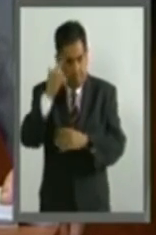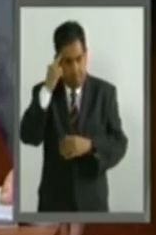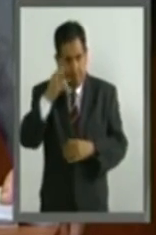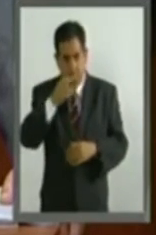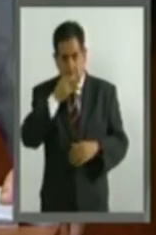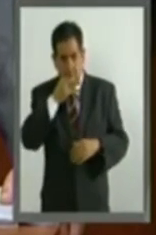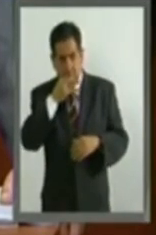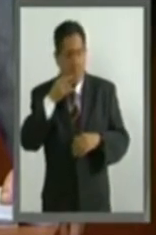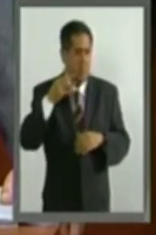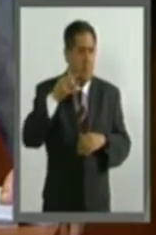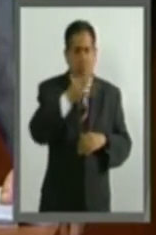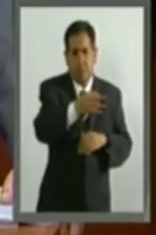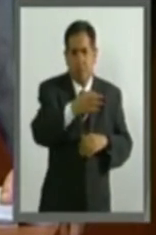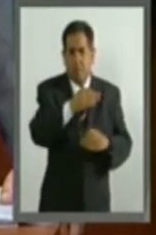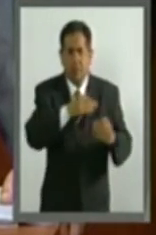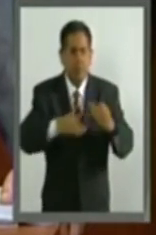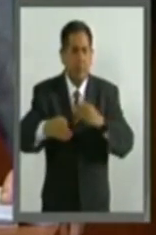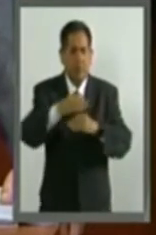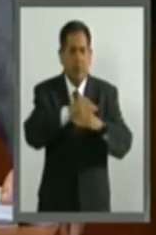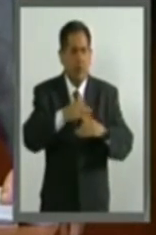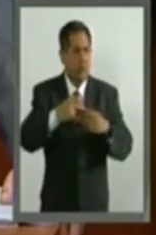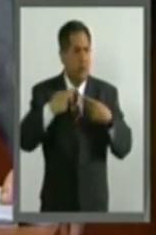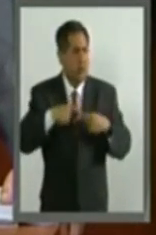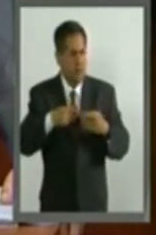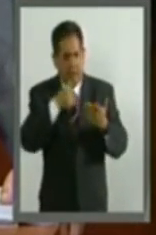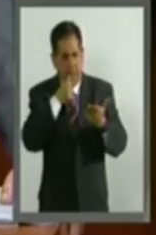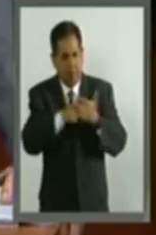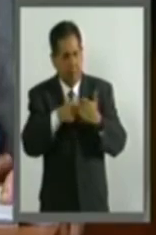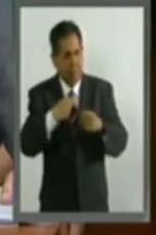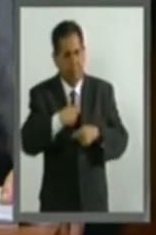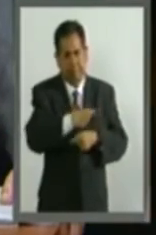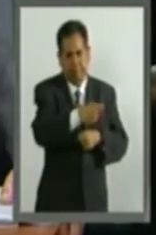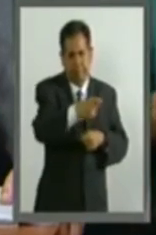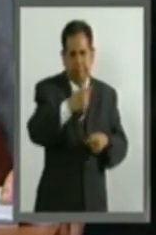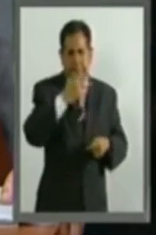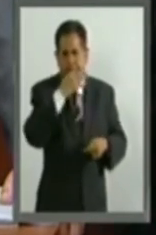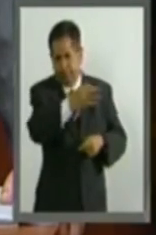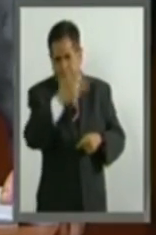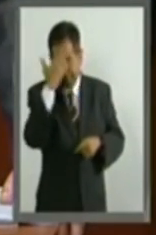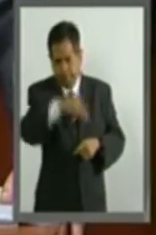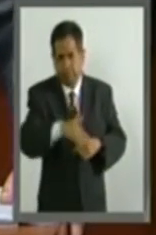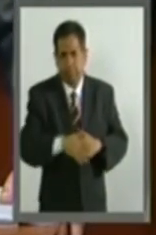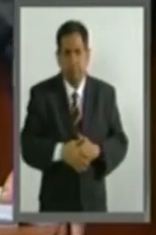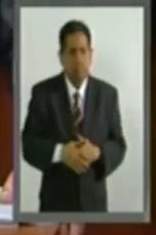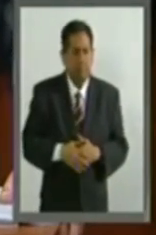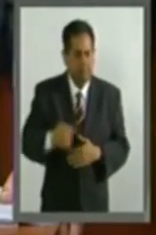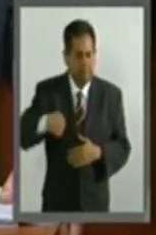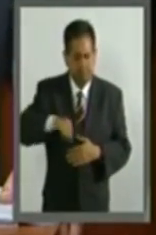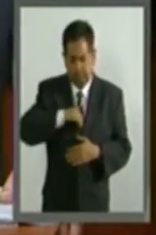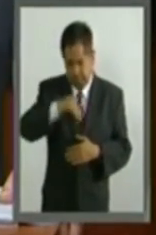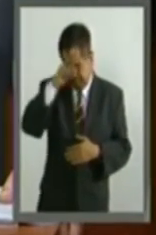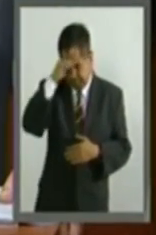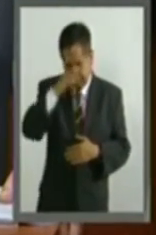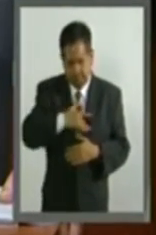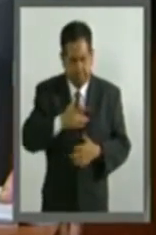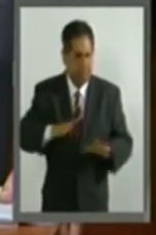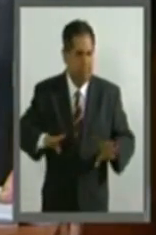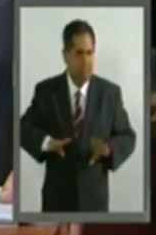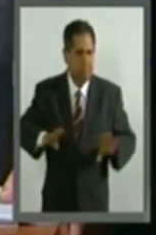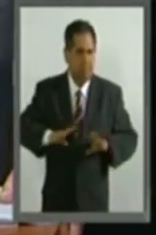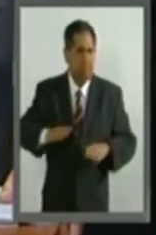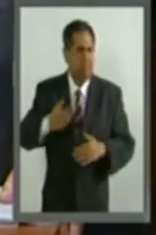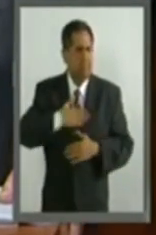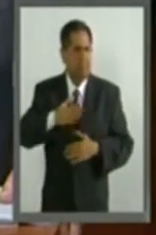a todos los que la presente vieren, sabed que considerando conveniente los intereses de